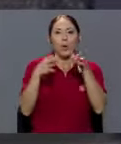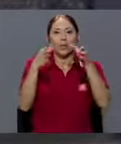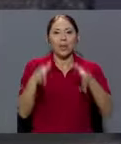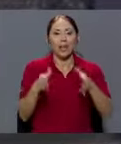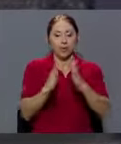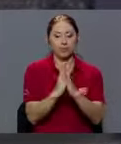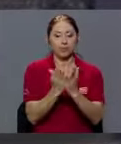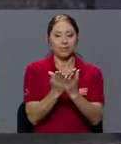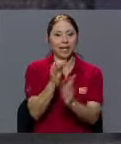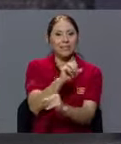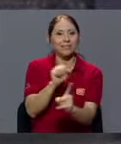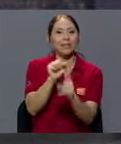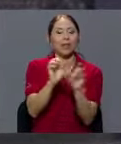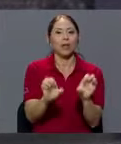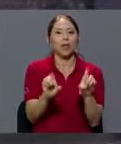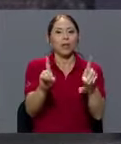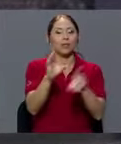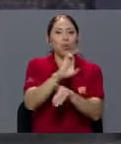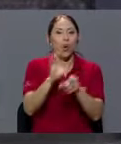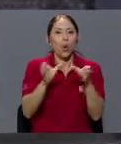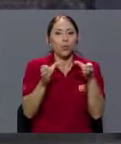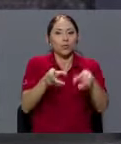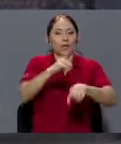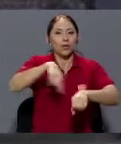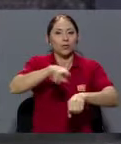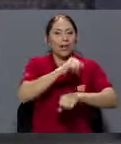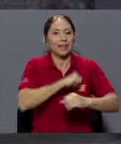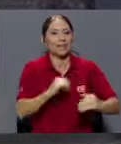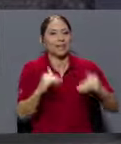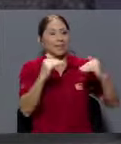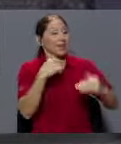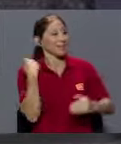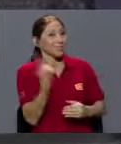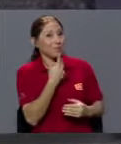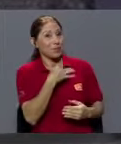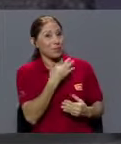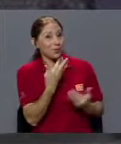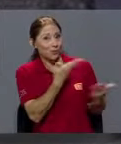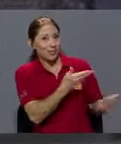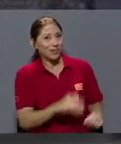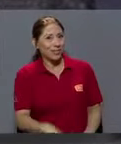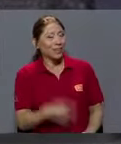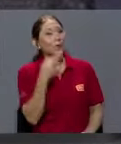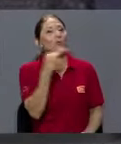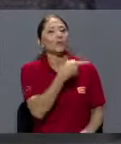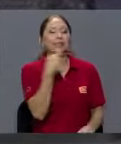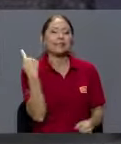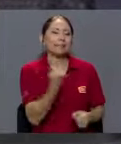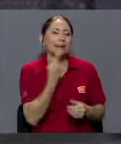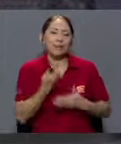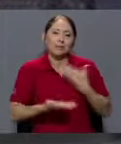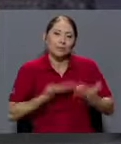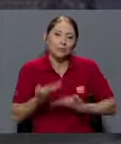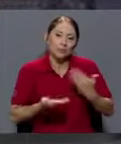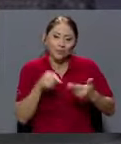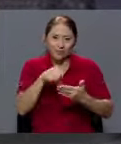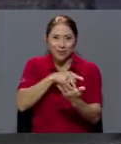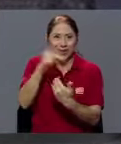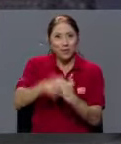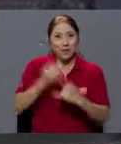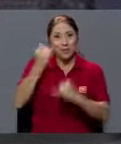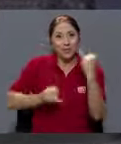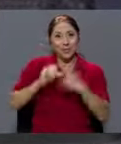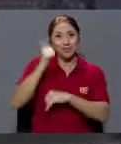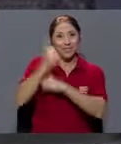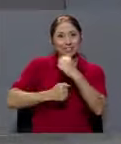coordinadora del Estado de la Educación del Consejo Nacional de Rectores. Isabel, siempre un gusto contar con usted. Usted ha sido una de las asiduas colaboradoras